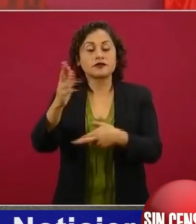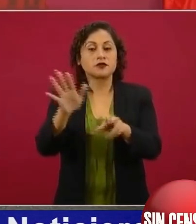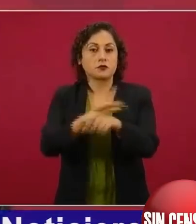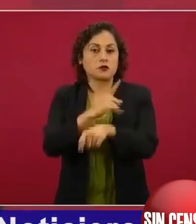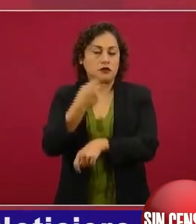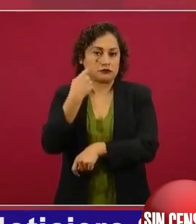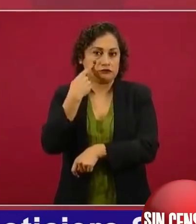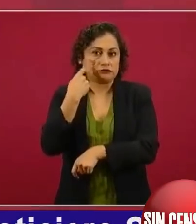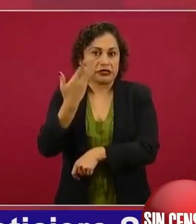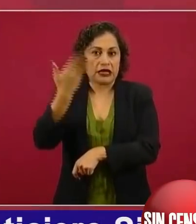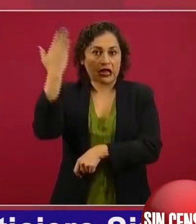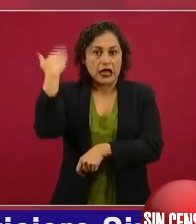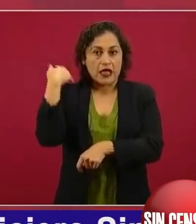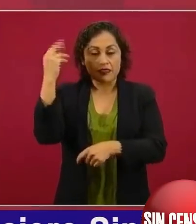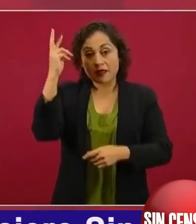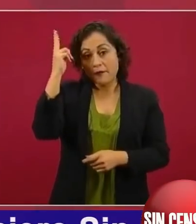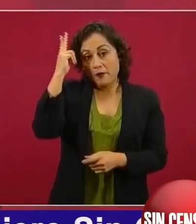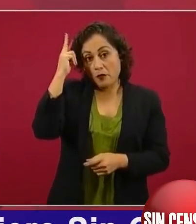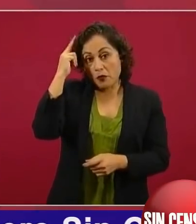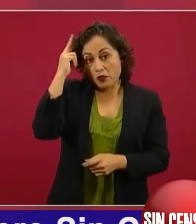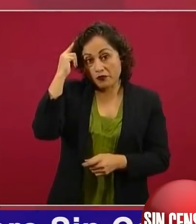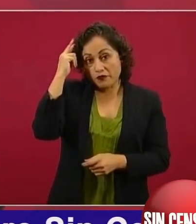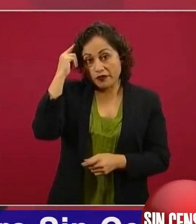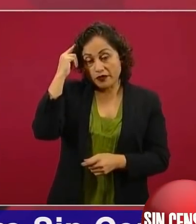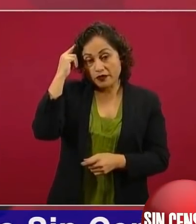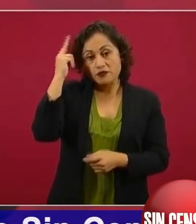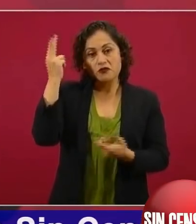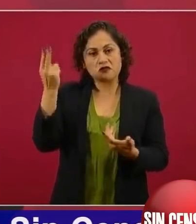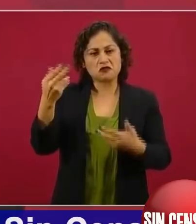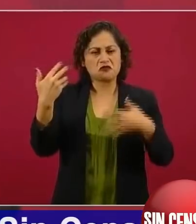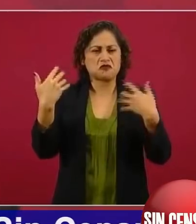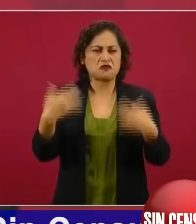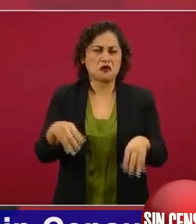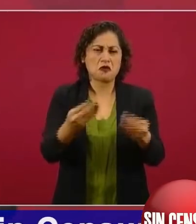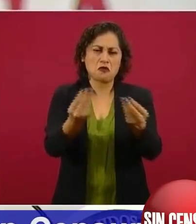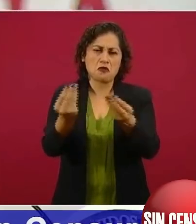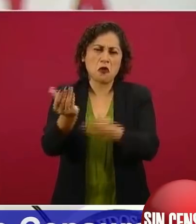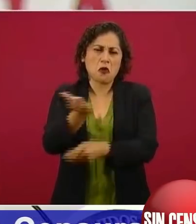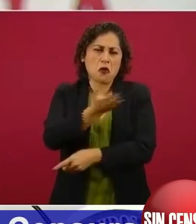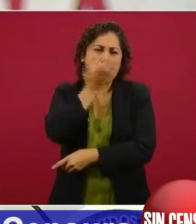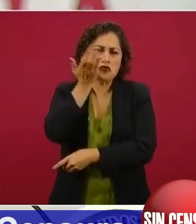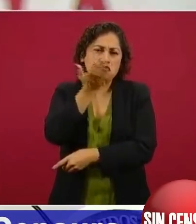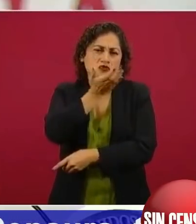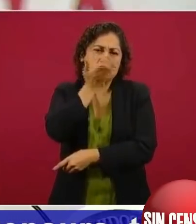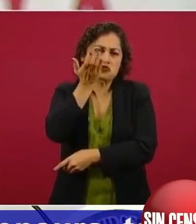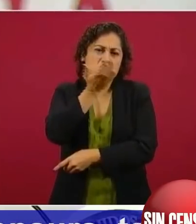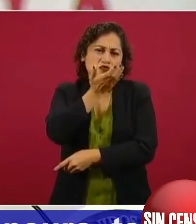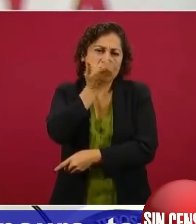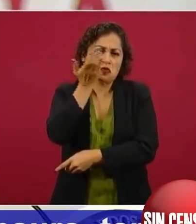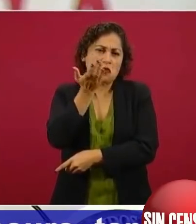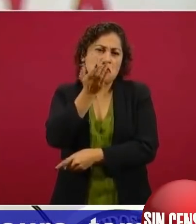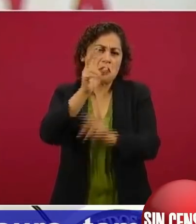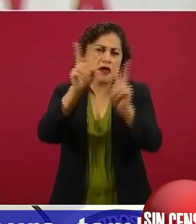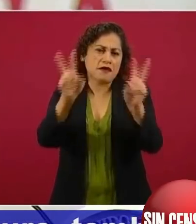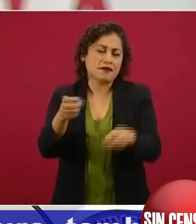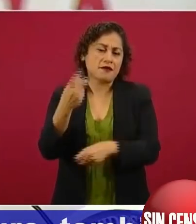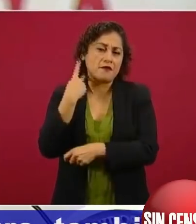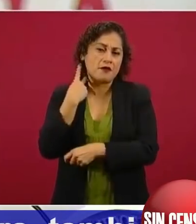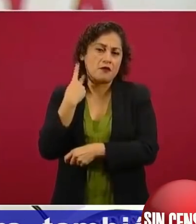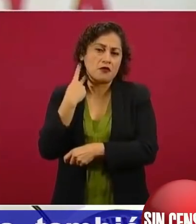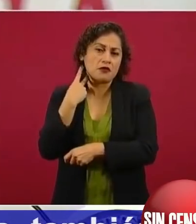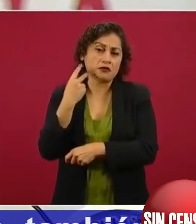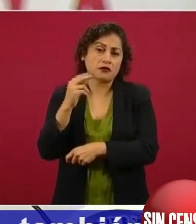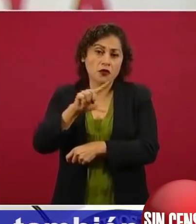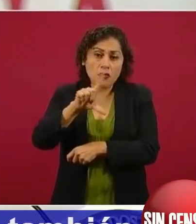crearon muchas prácticas políticas que no desaparecieron después de la